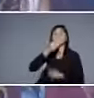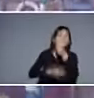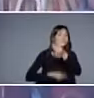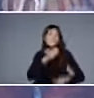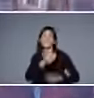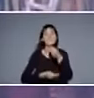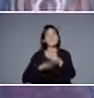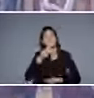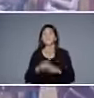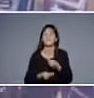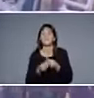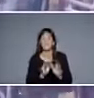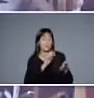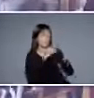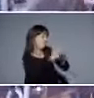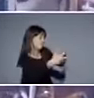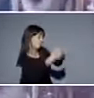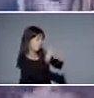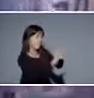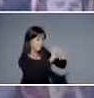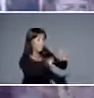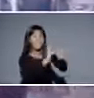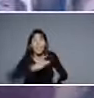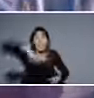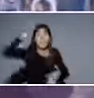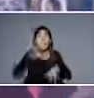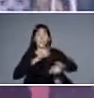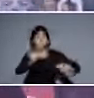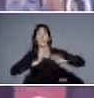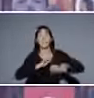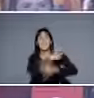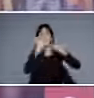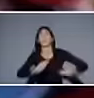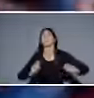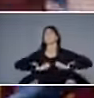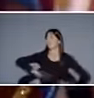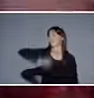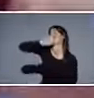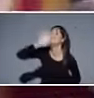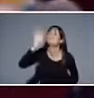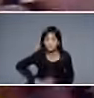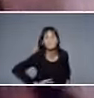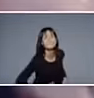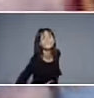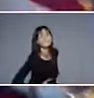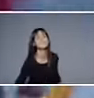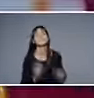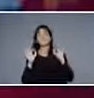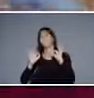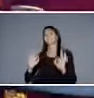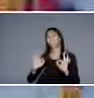fantasía. Una letra inventada bastaba para hacerme feliz.